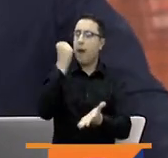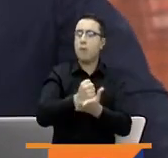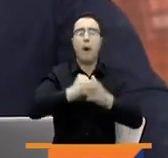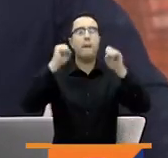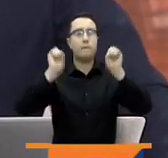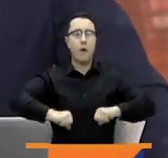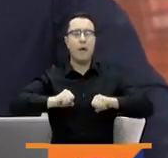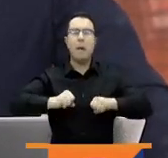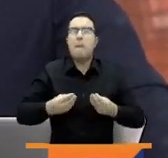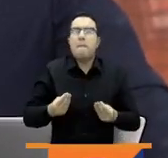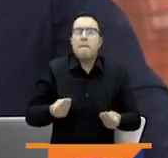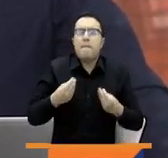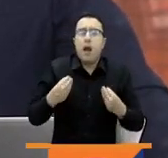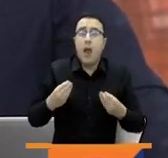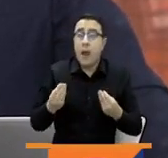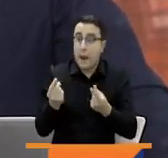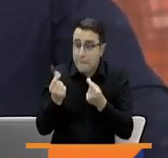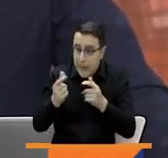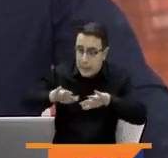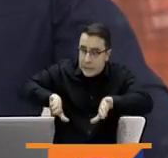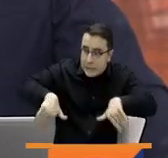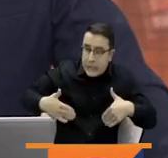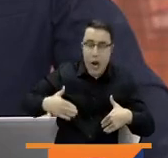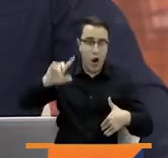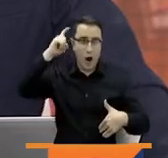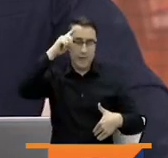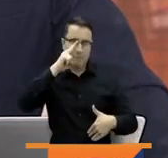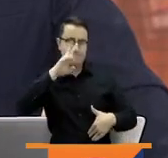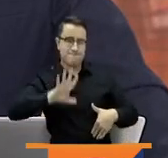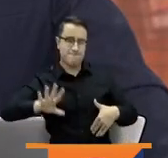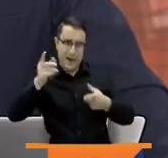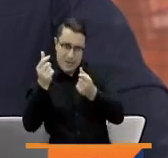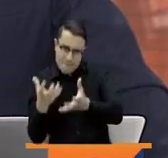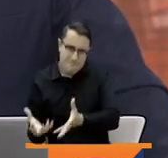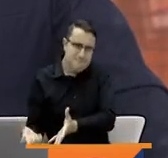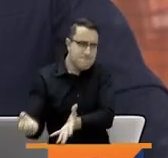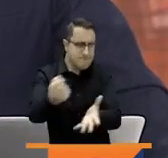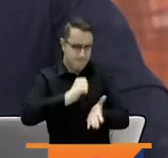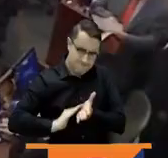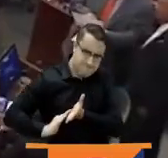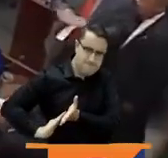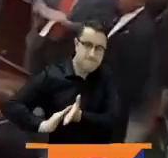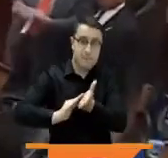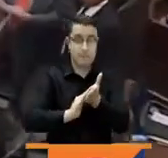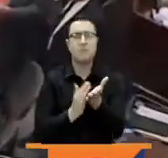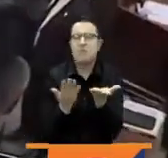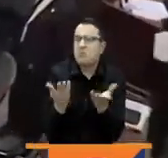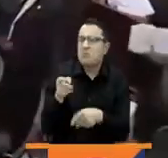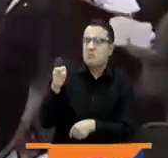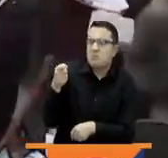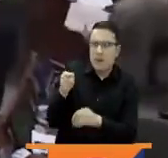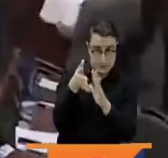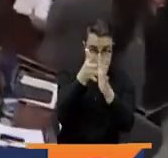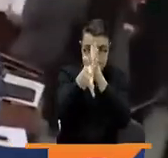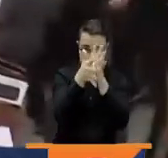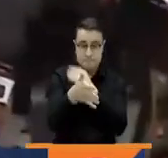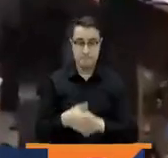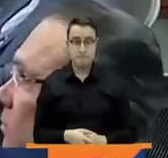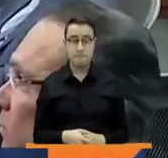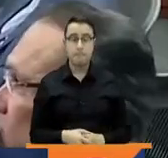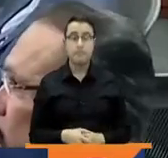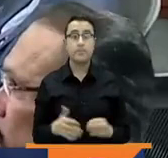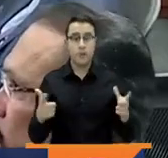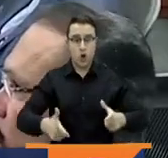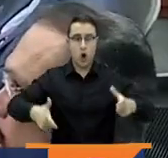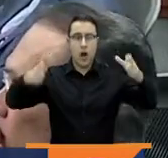el hueco fiscal. ¿Cómo se logrará este objetivo? Pues les explicamos en el siguiente informe. Con su aprobación por parte del Congreso, la